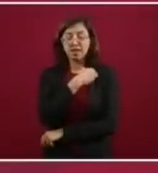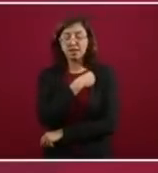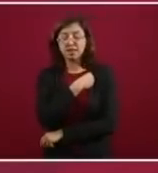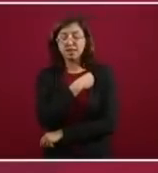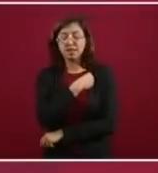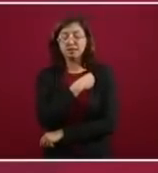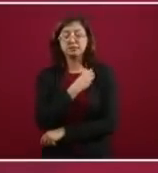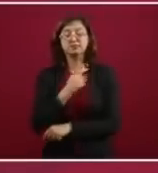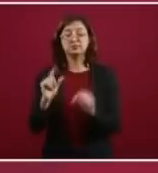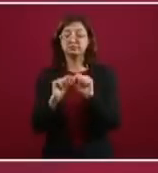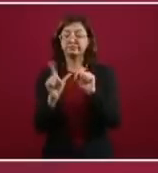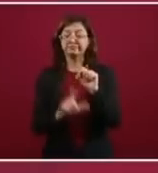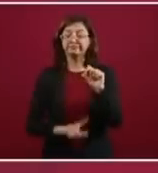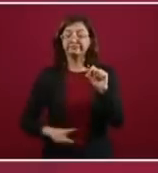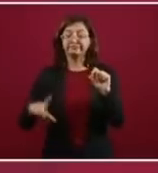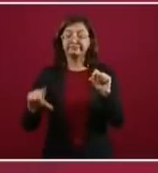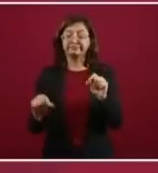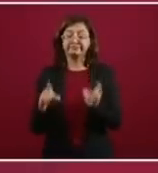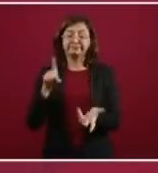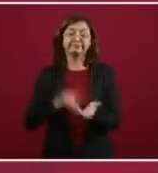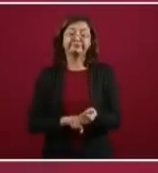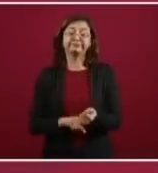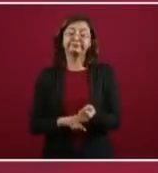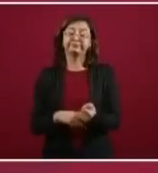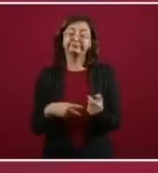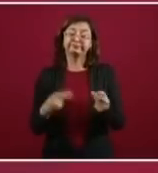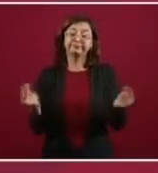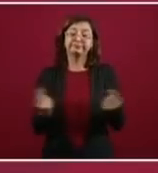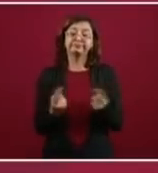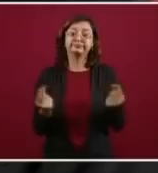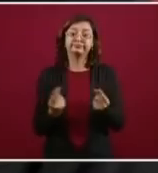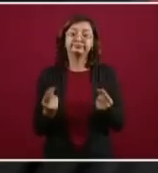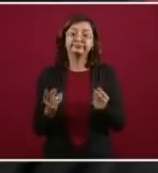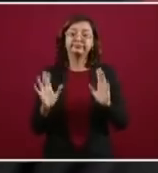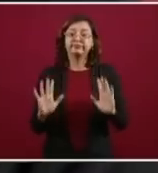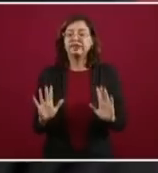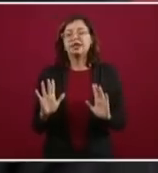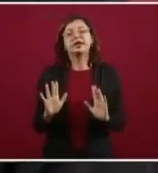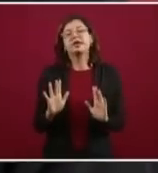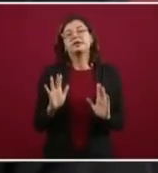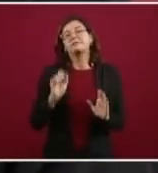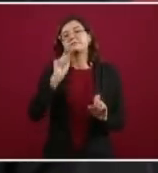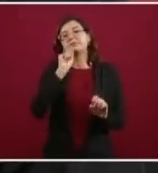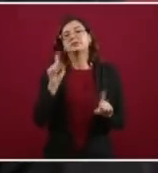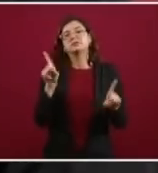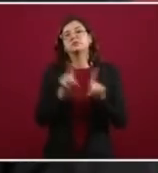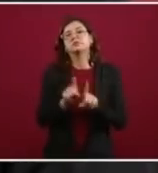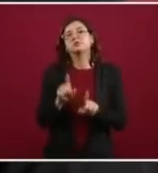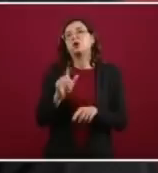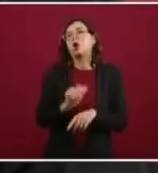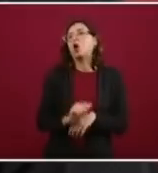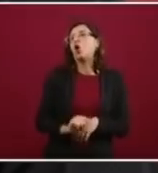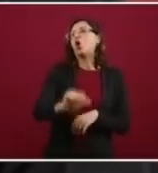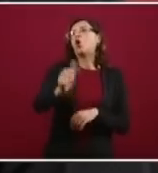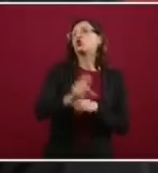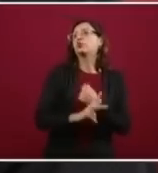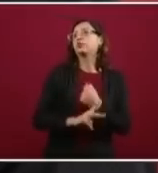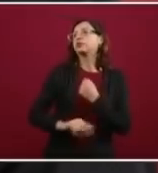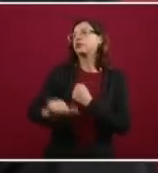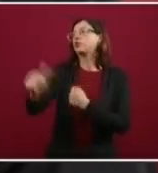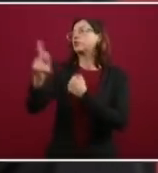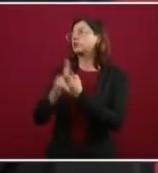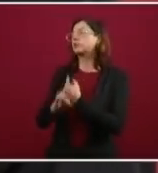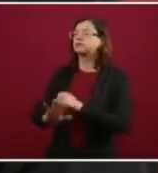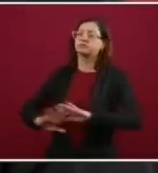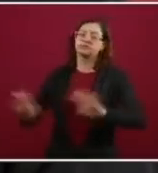en nuestro país, porque tampoco se pueden extrapolar experiencias, además cada país tiene su